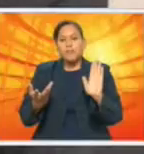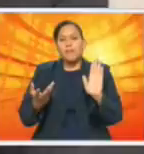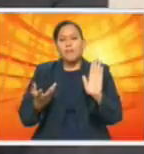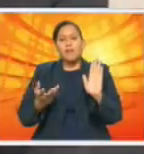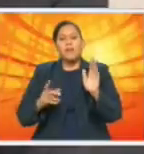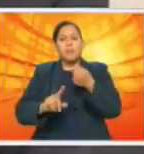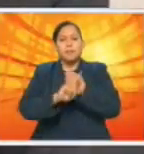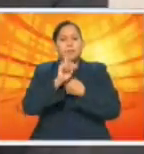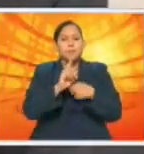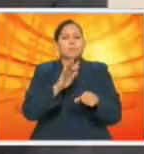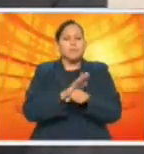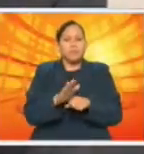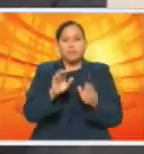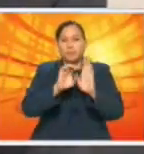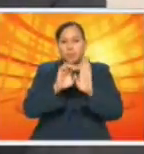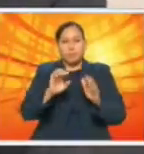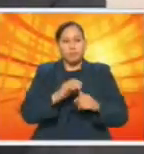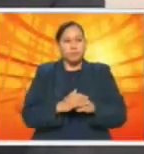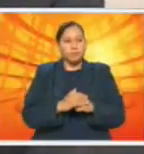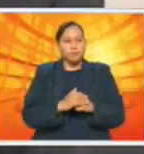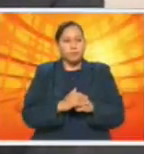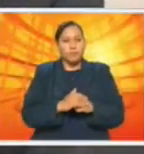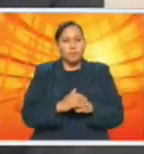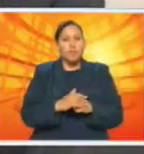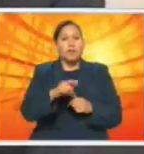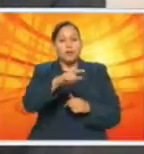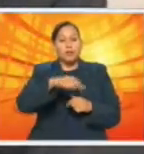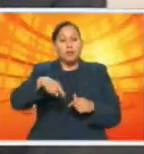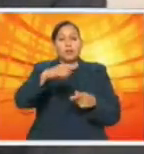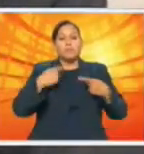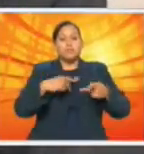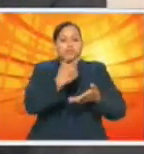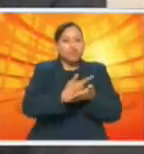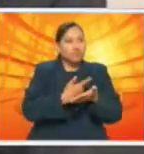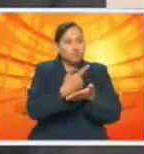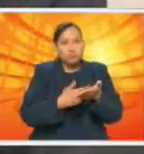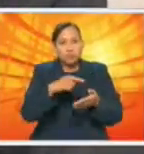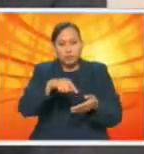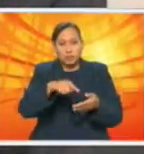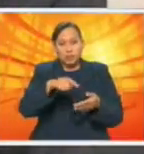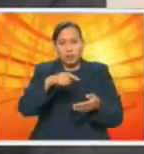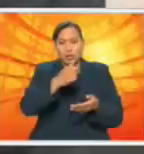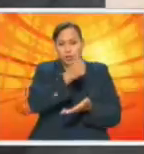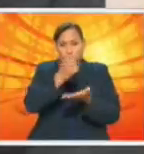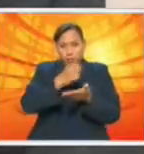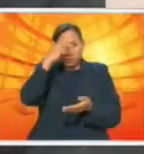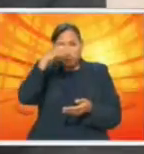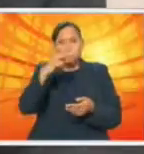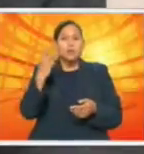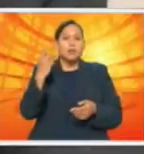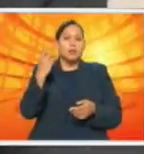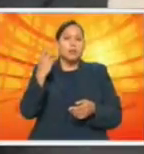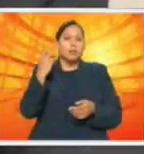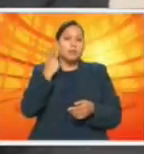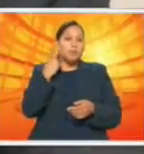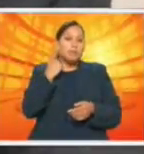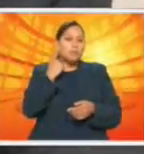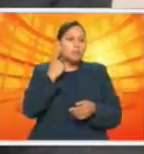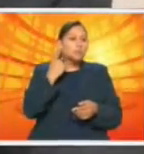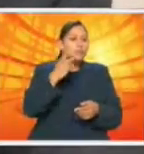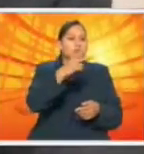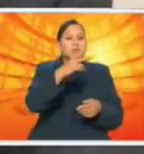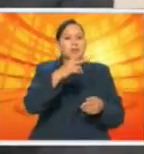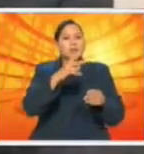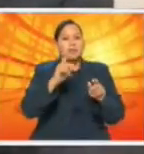problema es este. Mira, la mayoría de los contralores ciudadanos que hay hoy en la Ciudad de México son políticamente digitados.